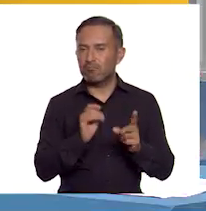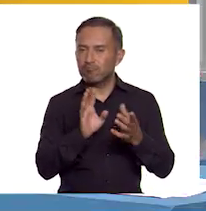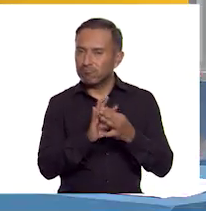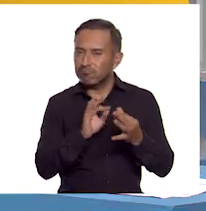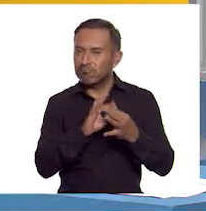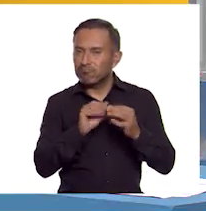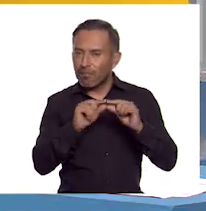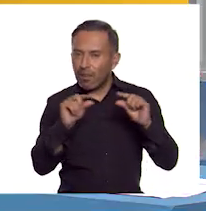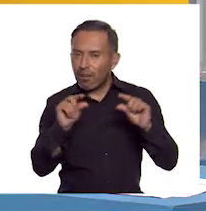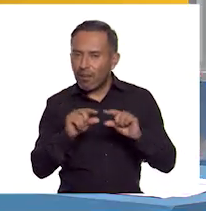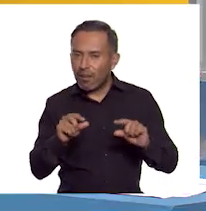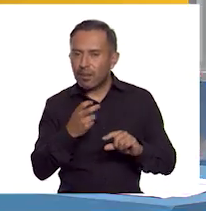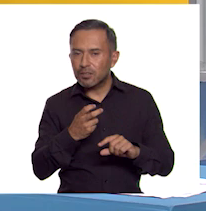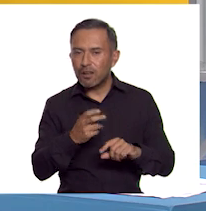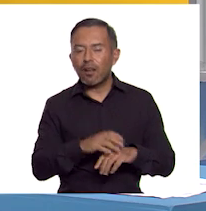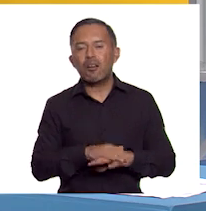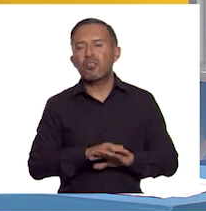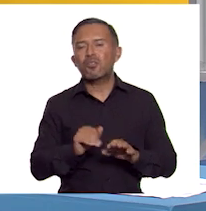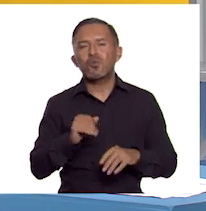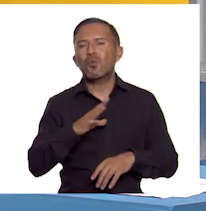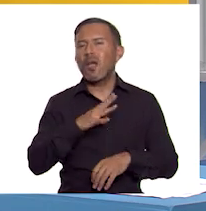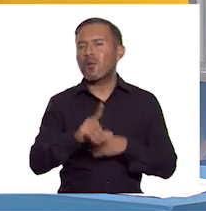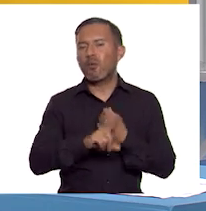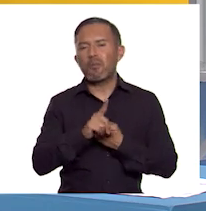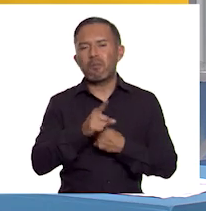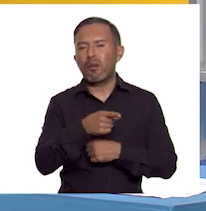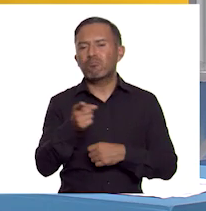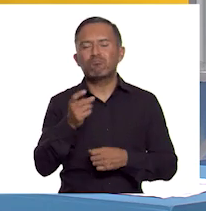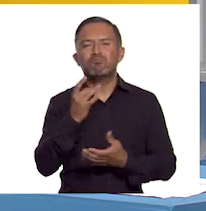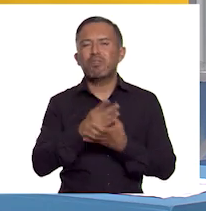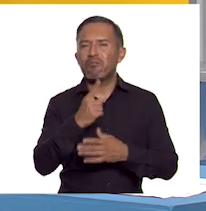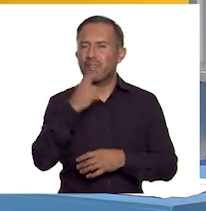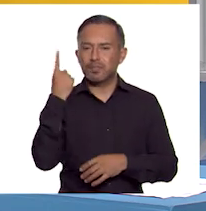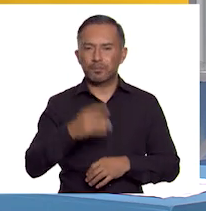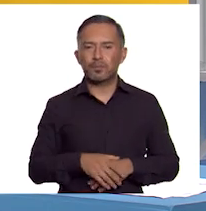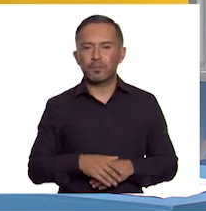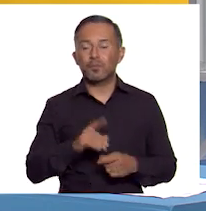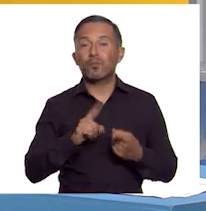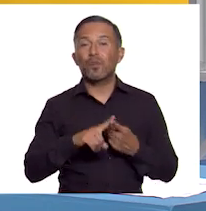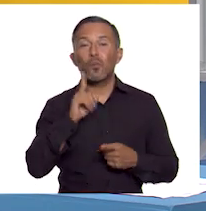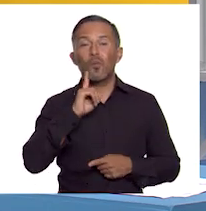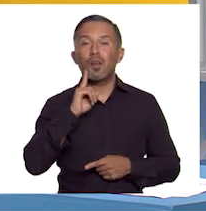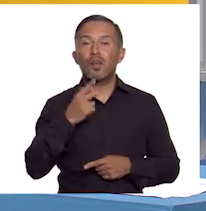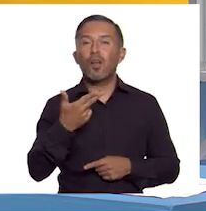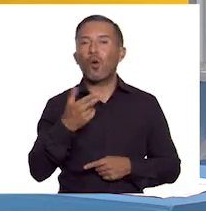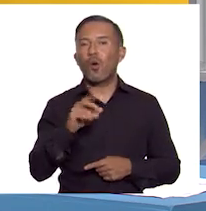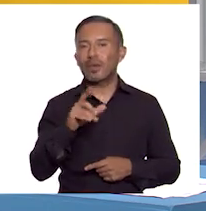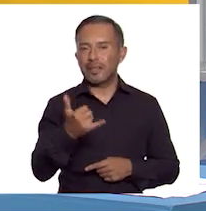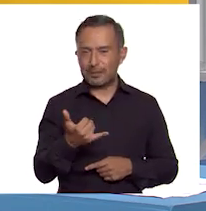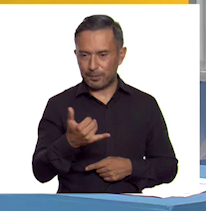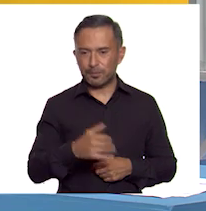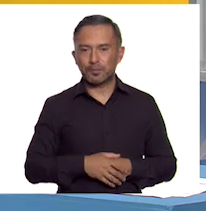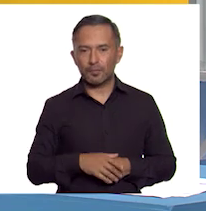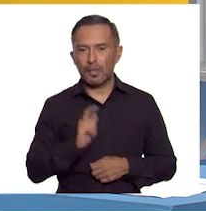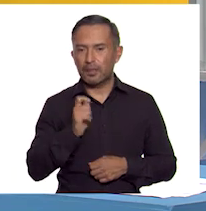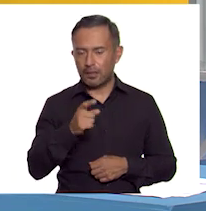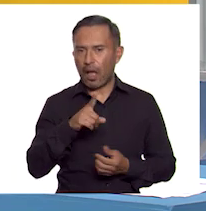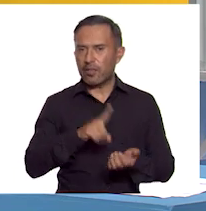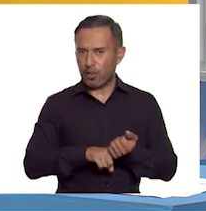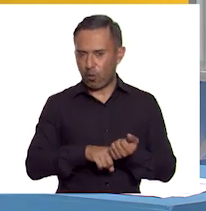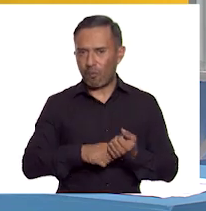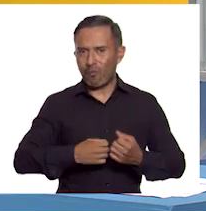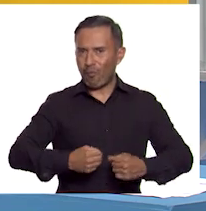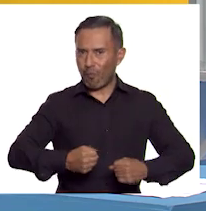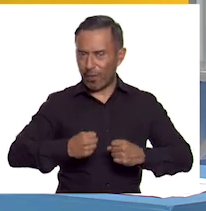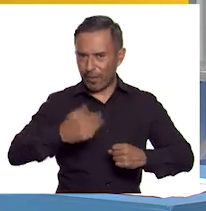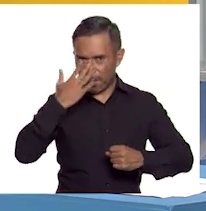descripciones ya no va a representar ninguna dificultad. Una es de la señora Hole, que tiene poderes mágicos y es